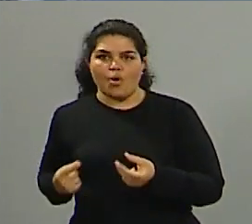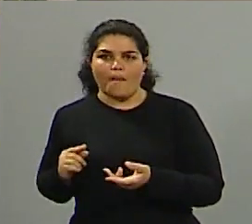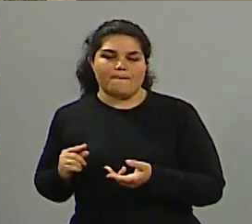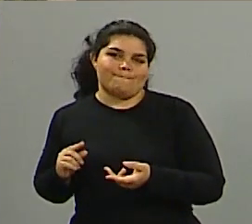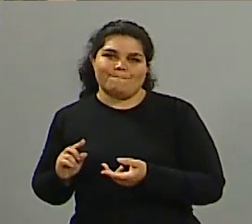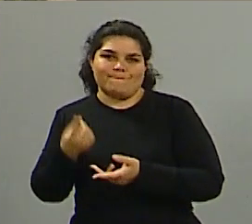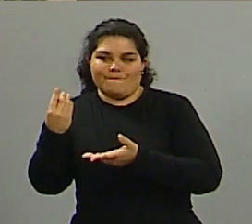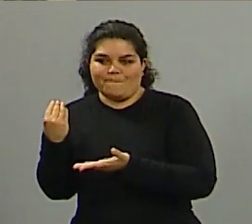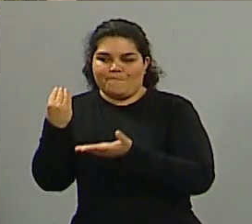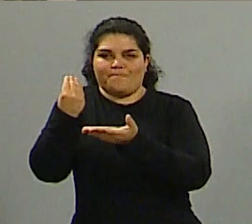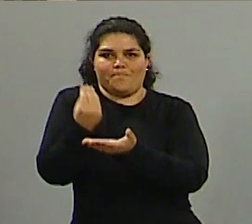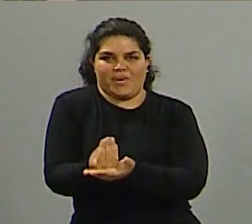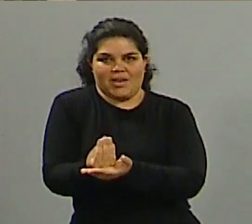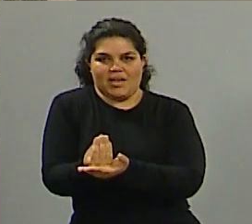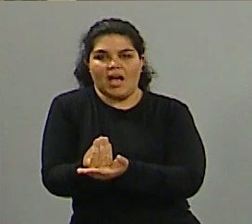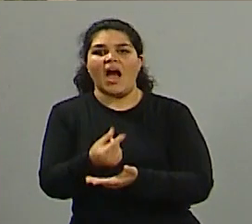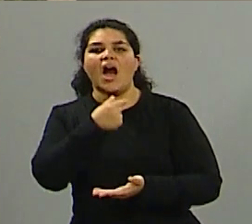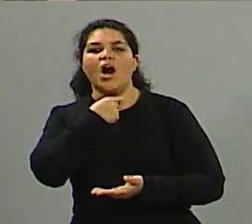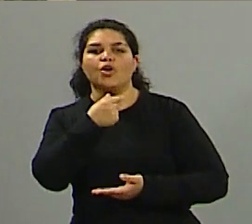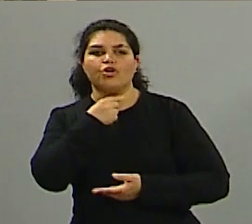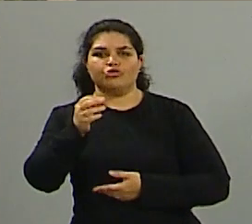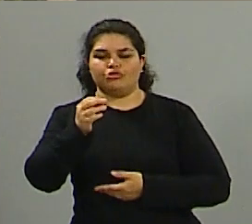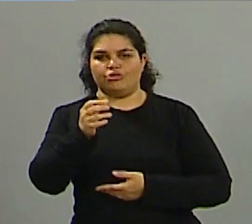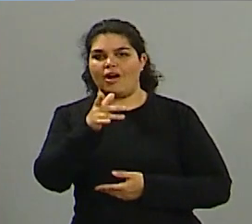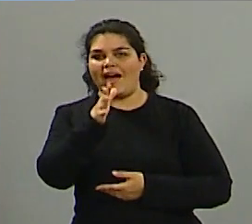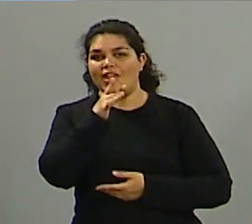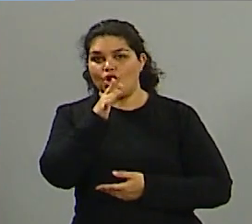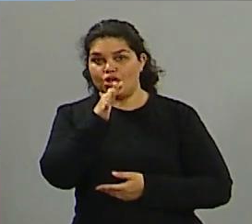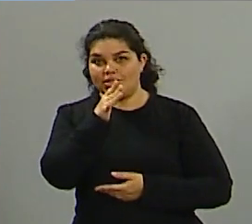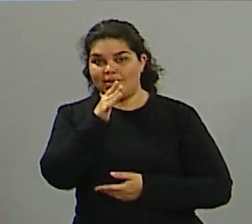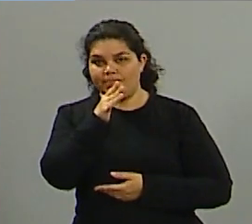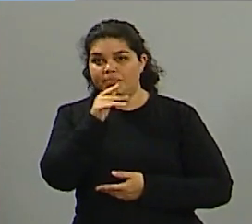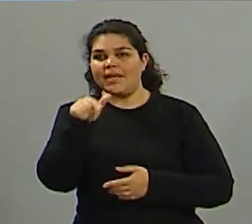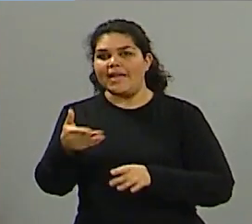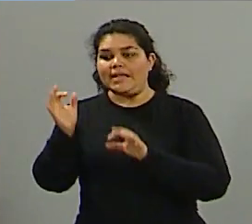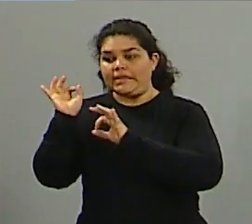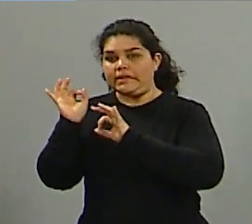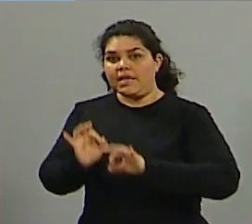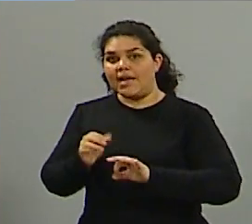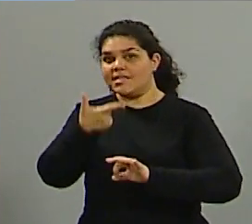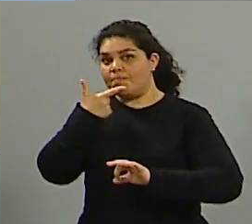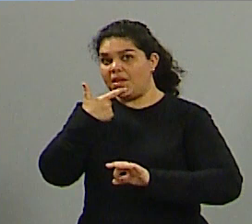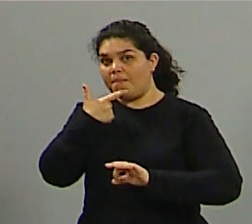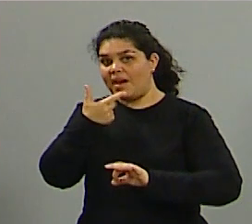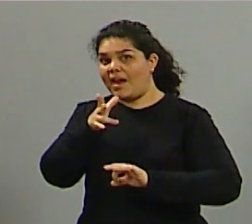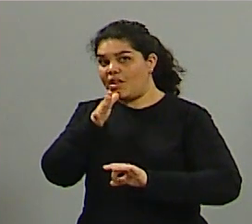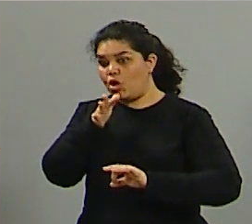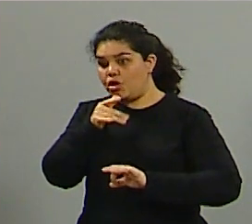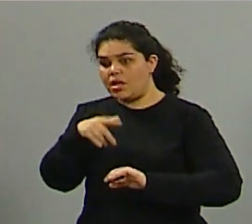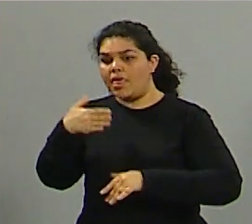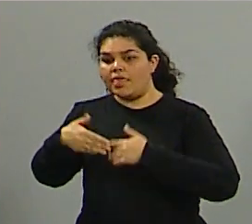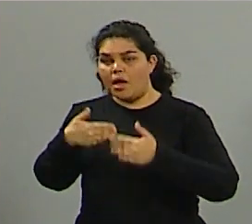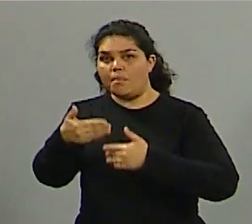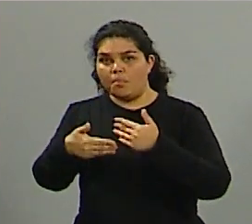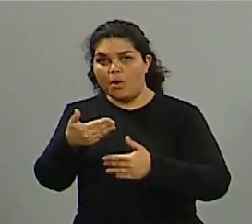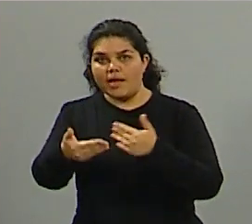de Cuyo, que es nombrado en agosto del 14, él va a llegar en septiembre del 14, y empieza a recibir algunos